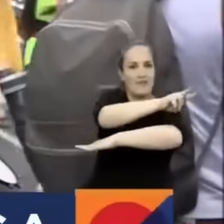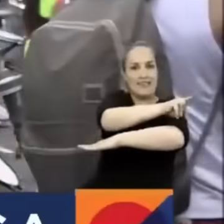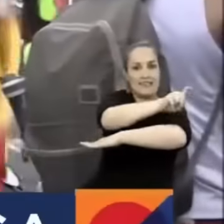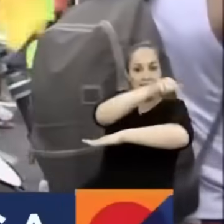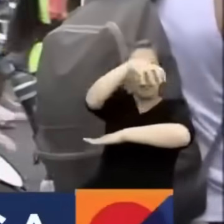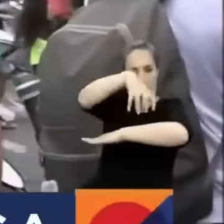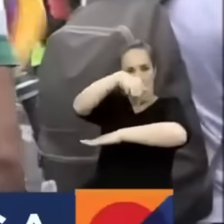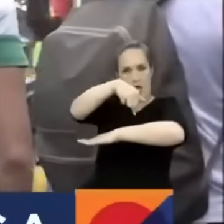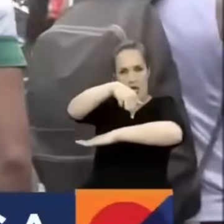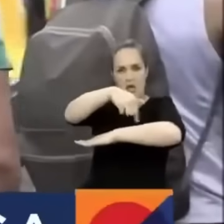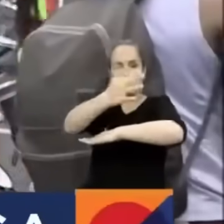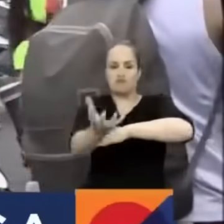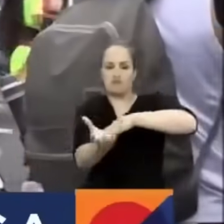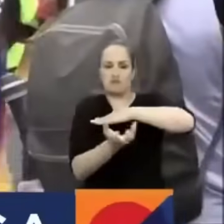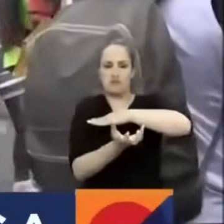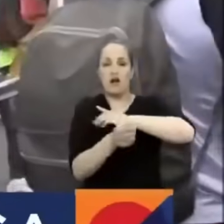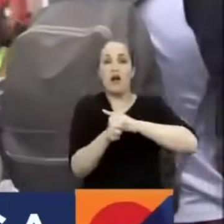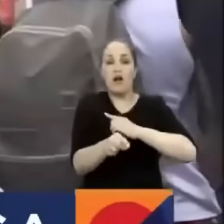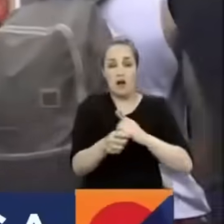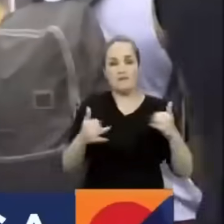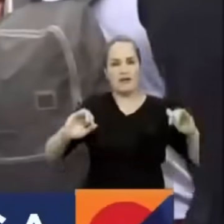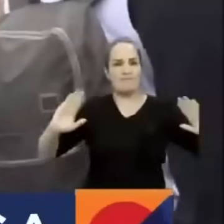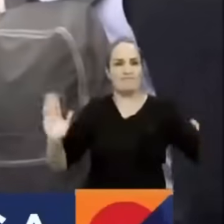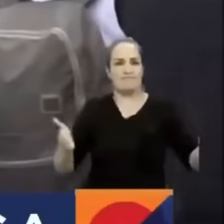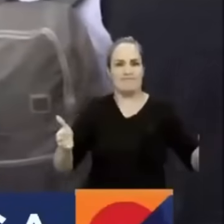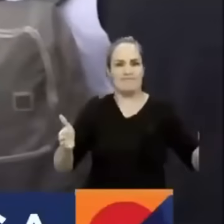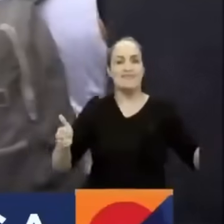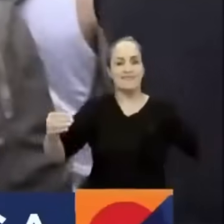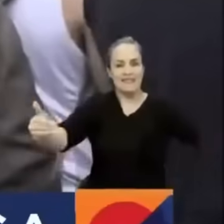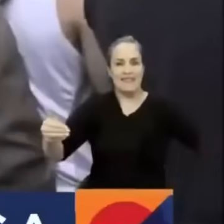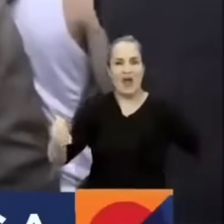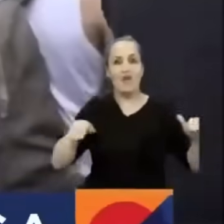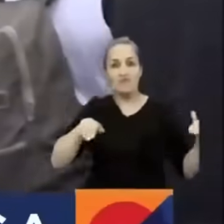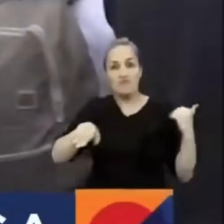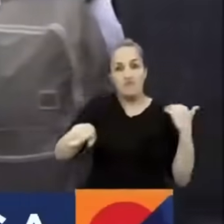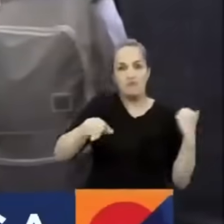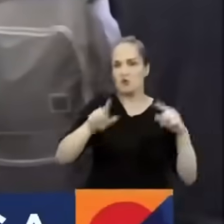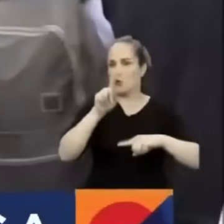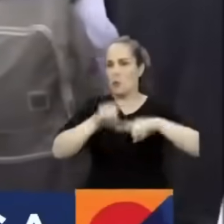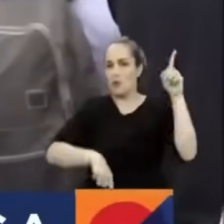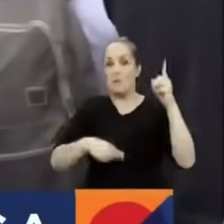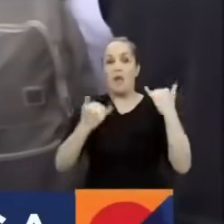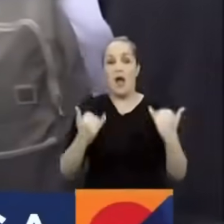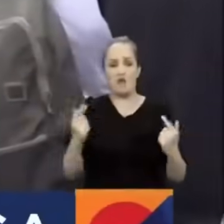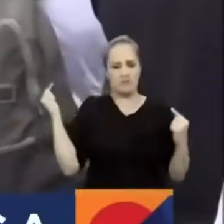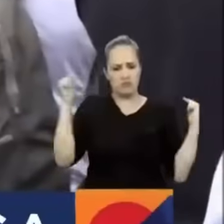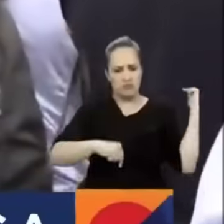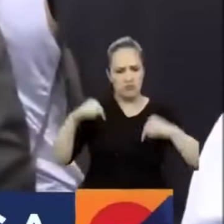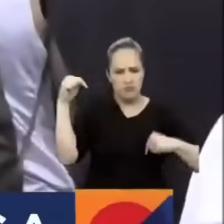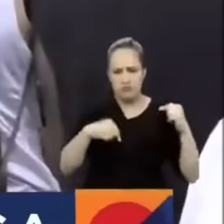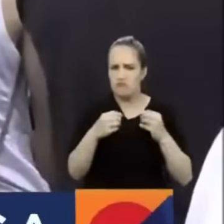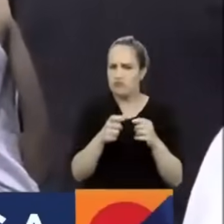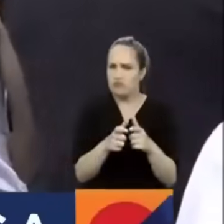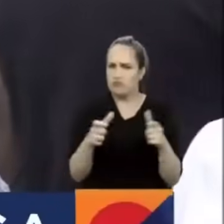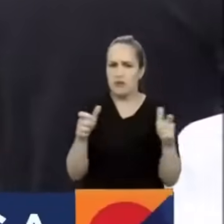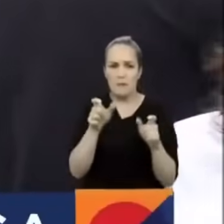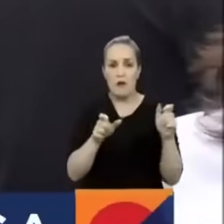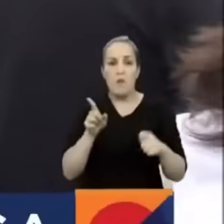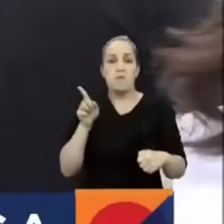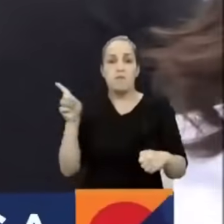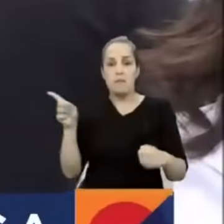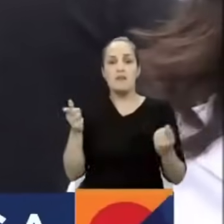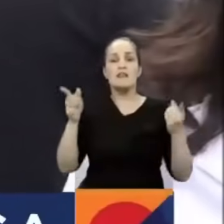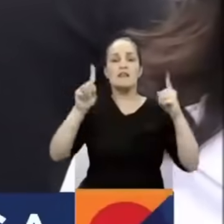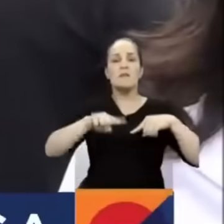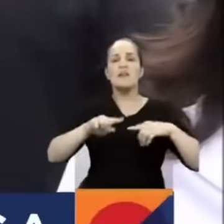donde precisamente estas vías se encuentran cerradas a esta hora. Son varios sindicatos los que hoy hacen presencia y uno de ellos